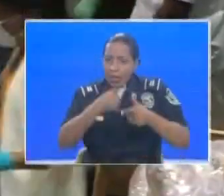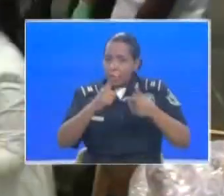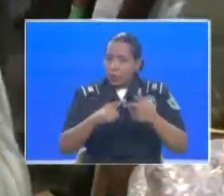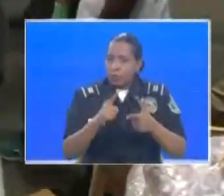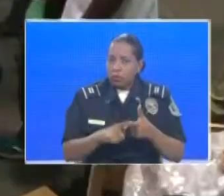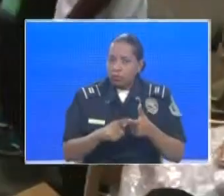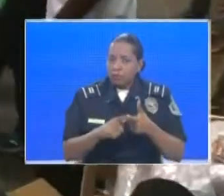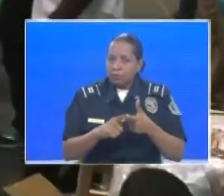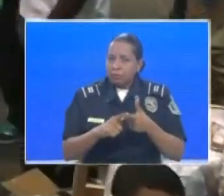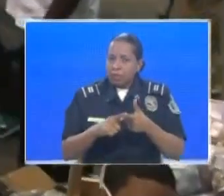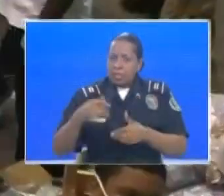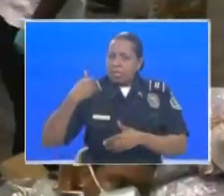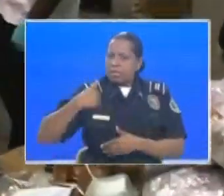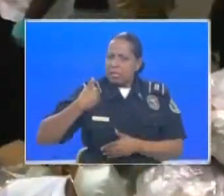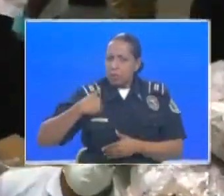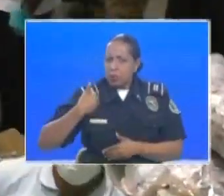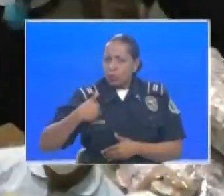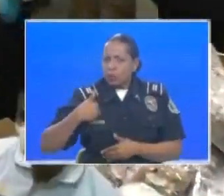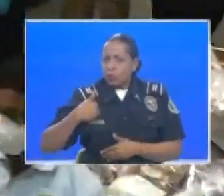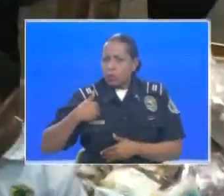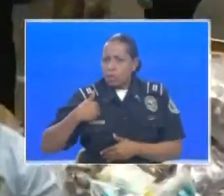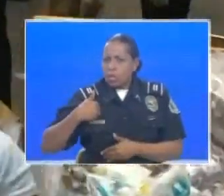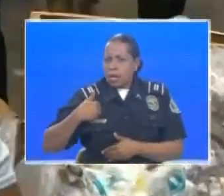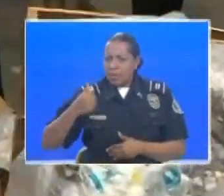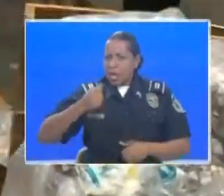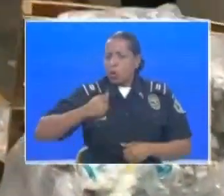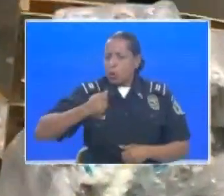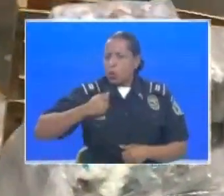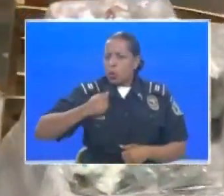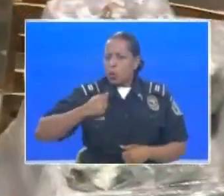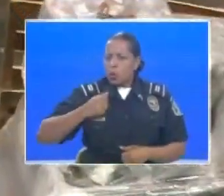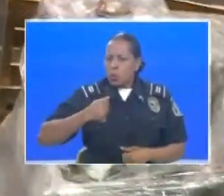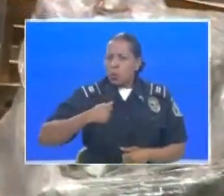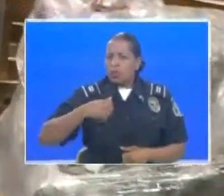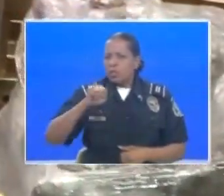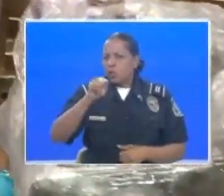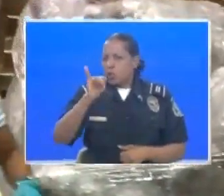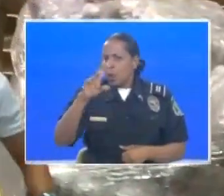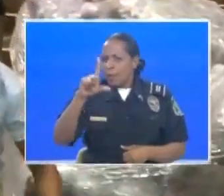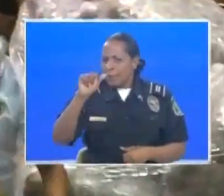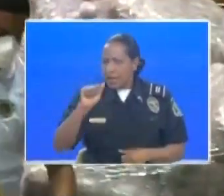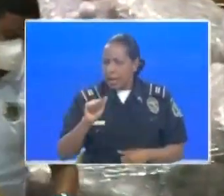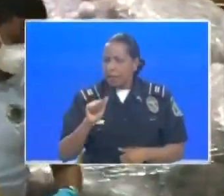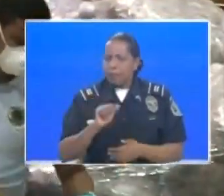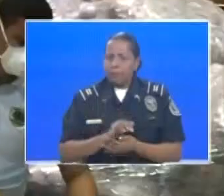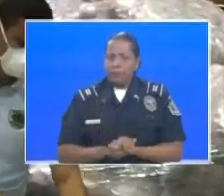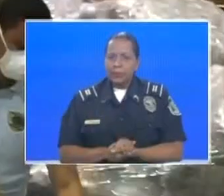Y al señor de Curundú, señor Mila,